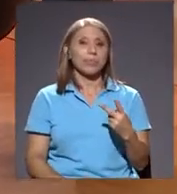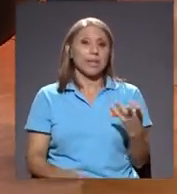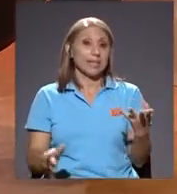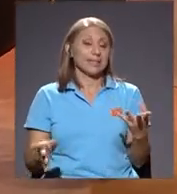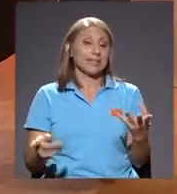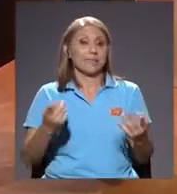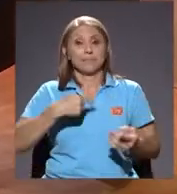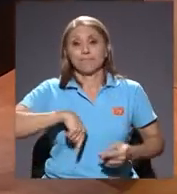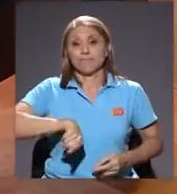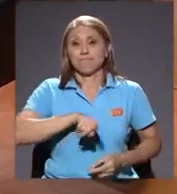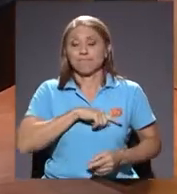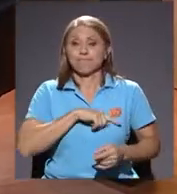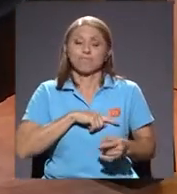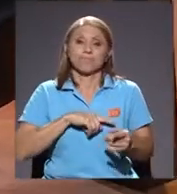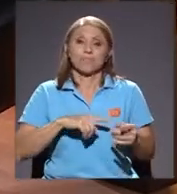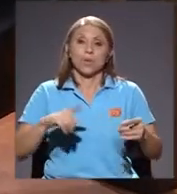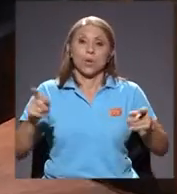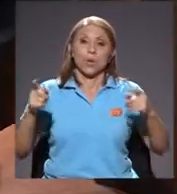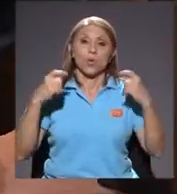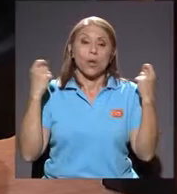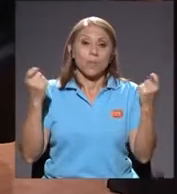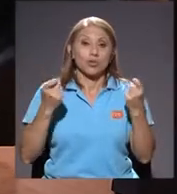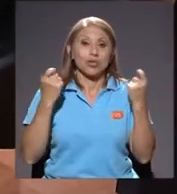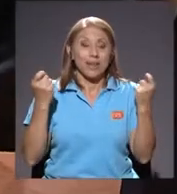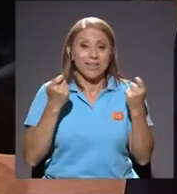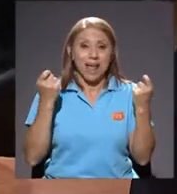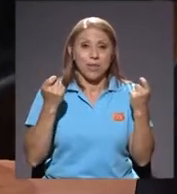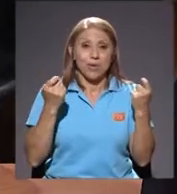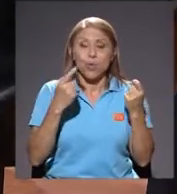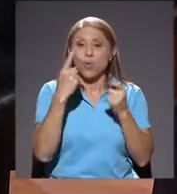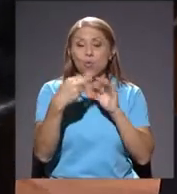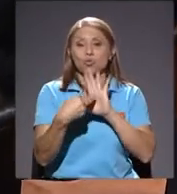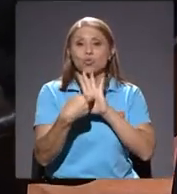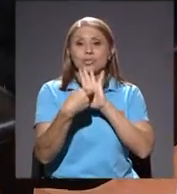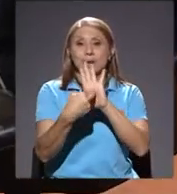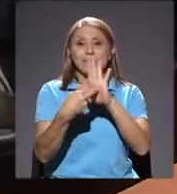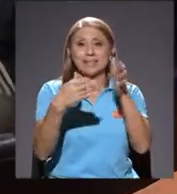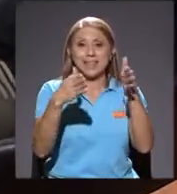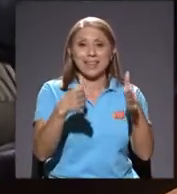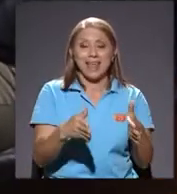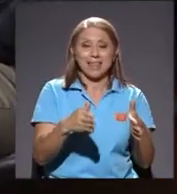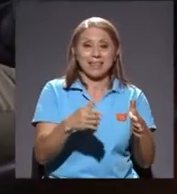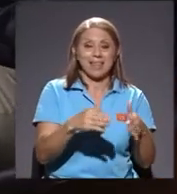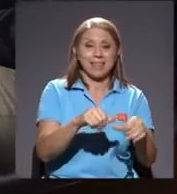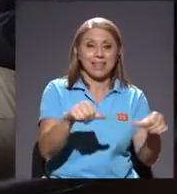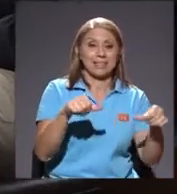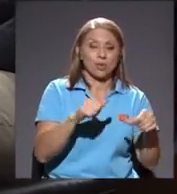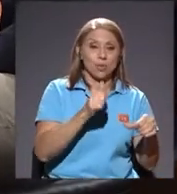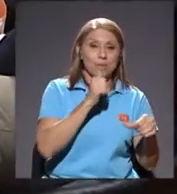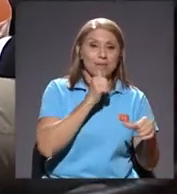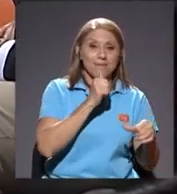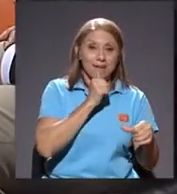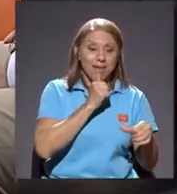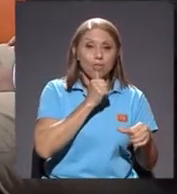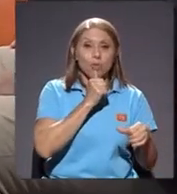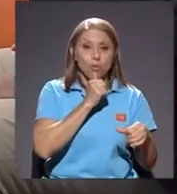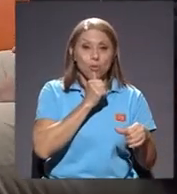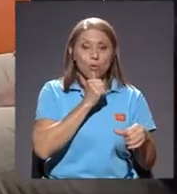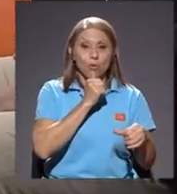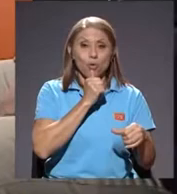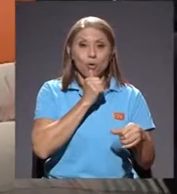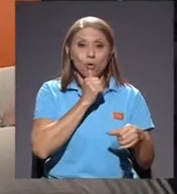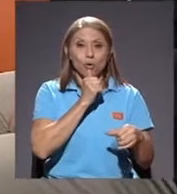celebrado uno de los representantes del sector privado en nuestra